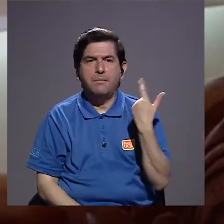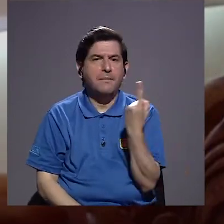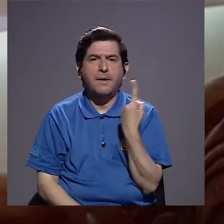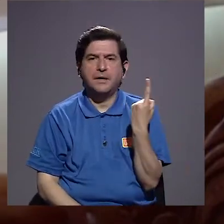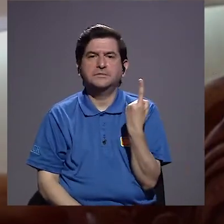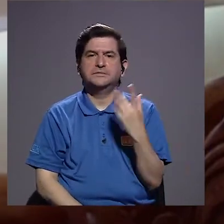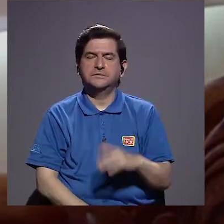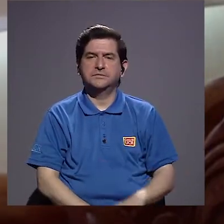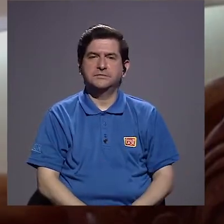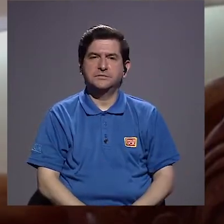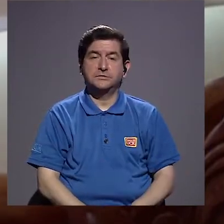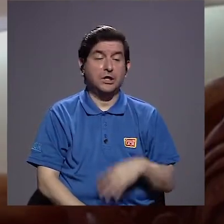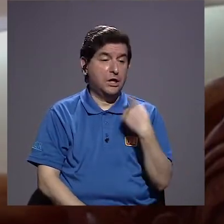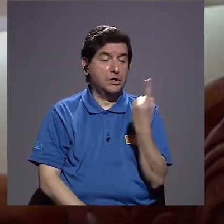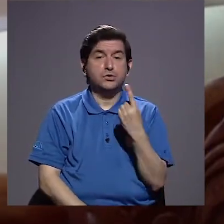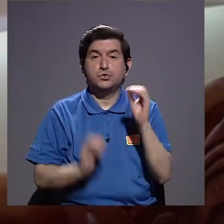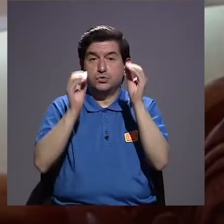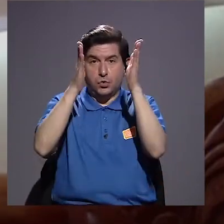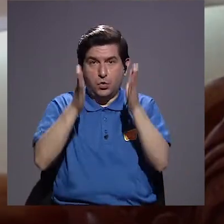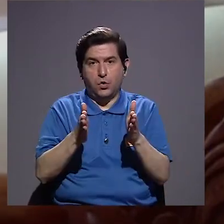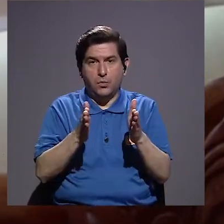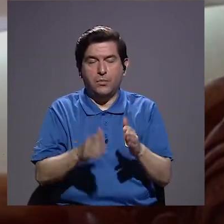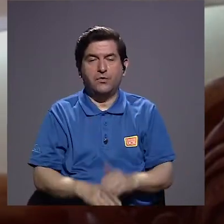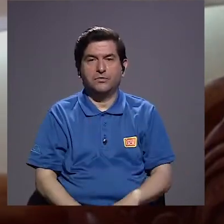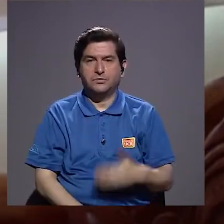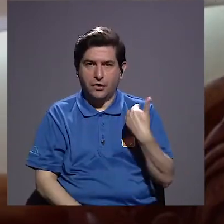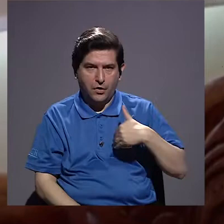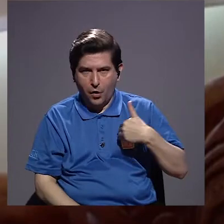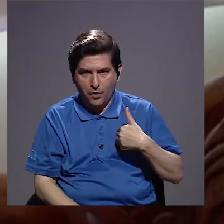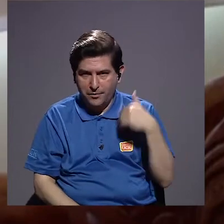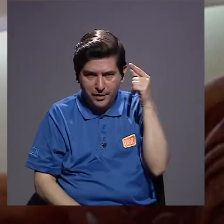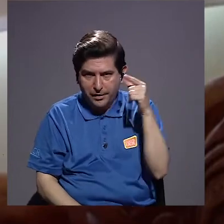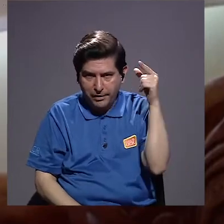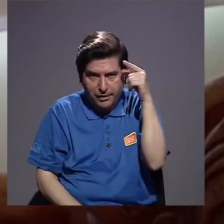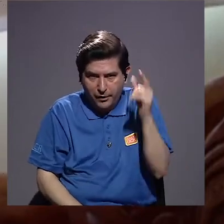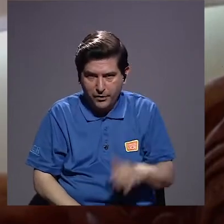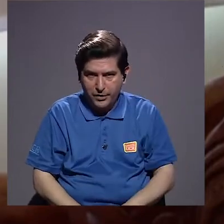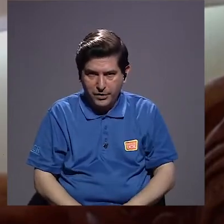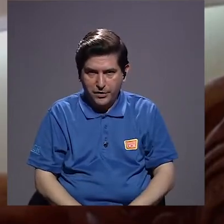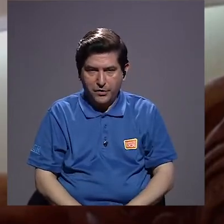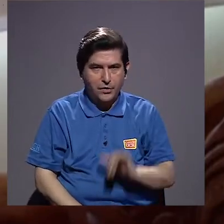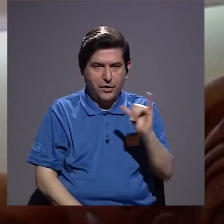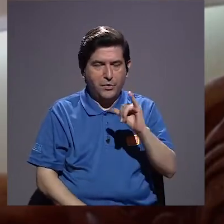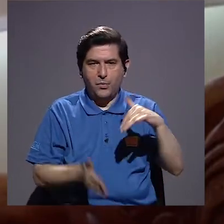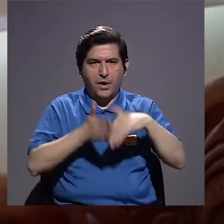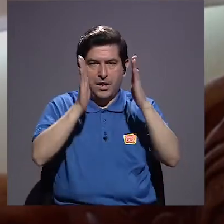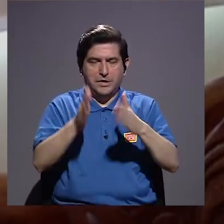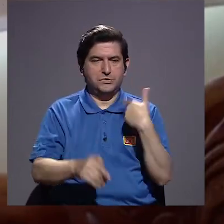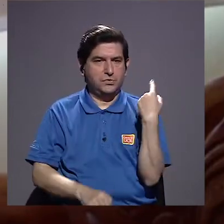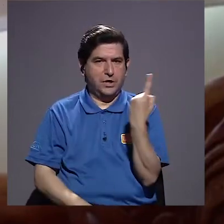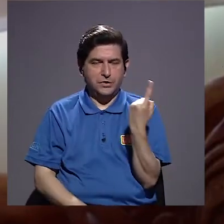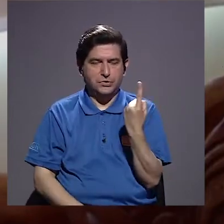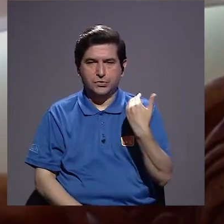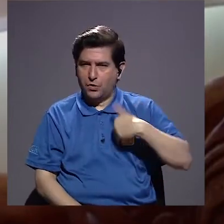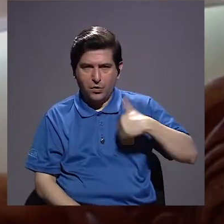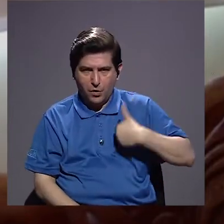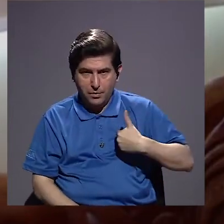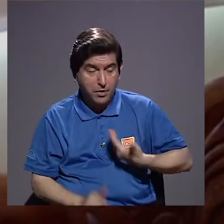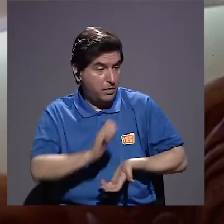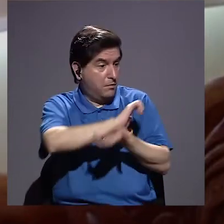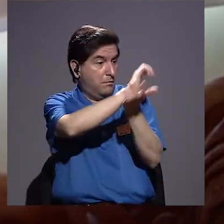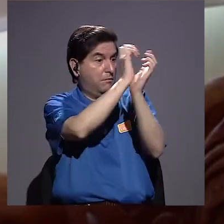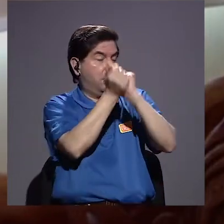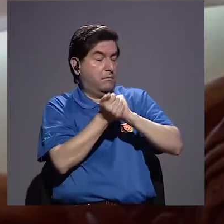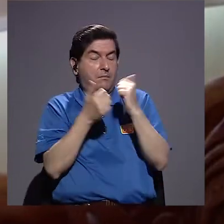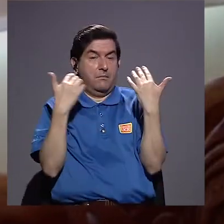muchachos y de solo profesores, obviamente. Solo profesores varones, solo estudiantes varones. Fue todo un